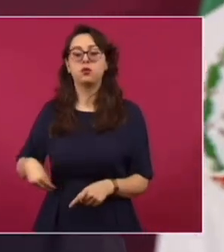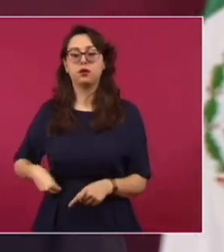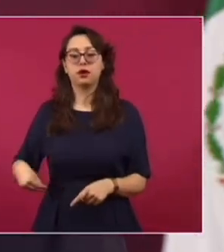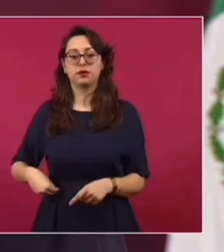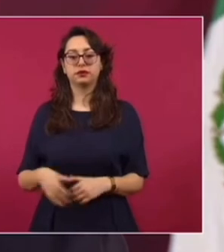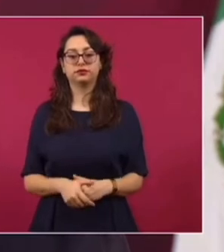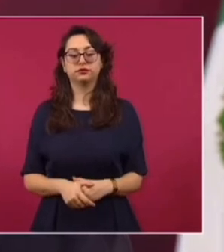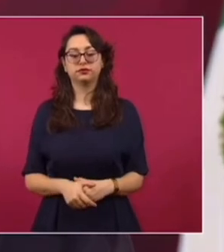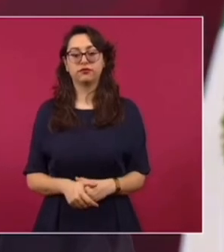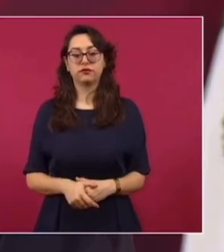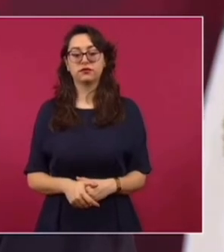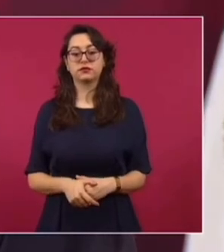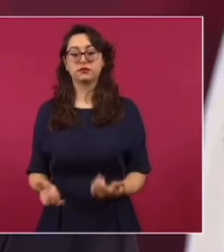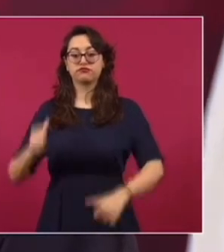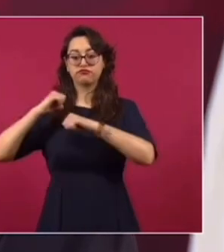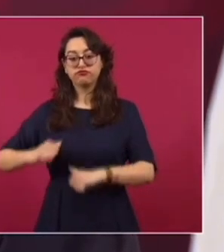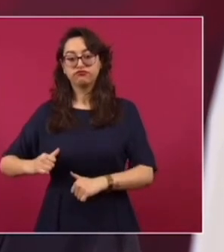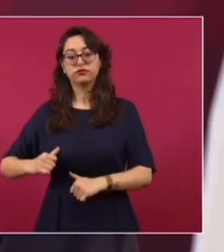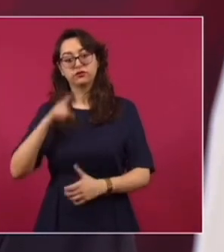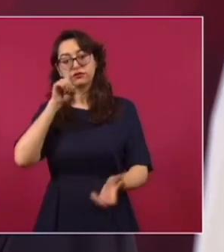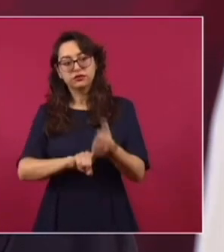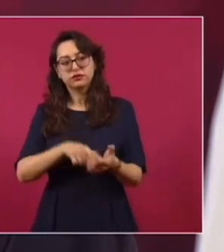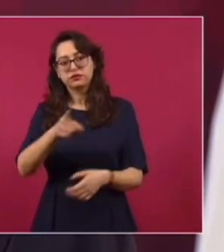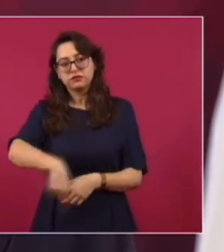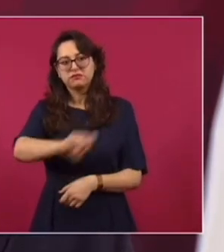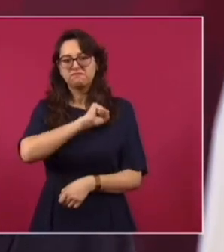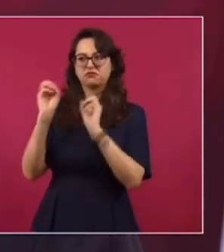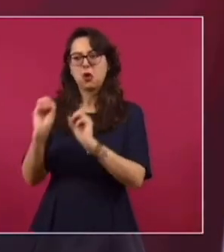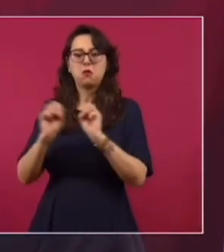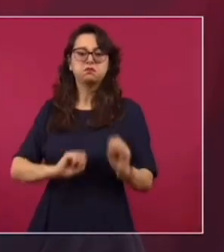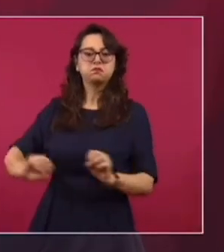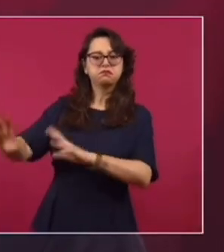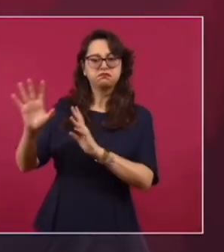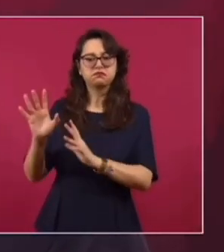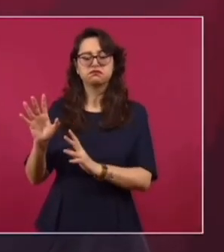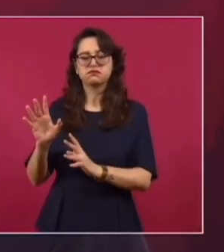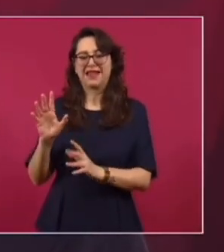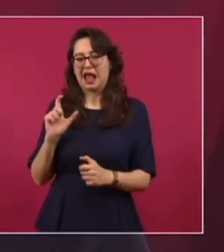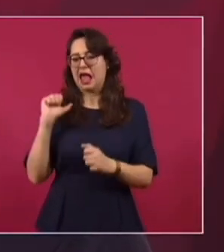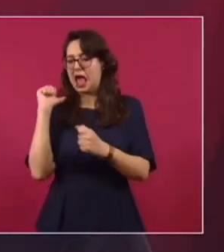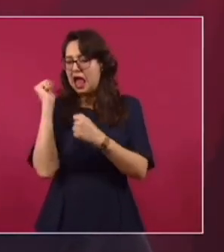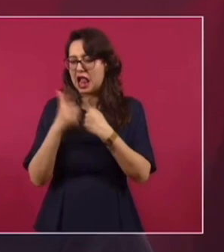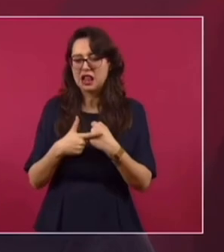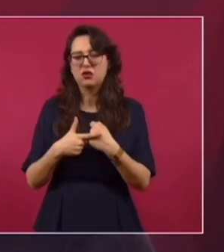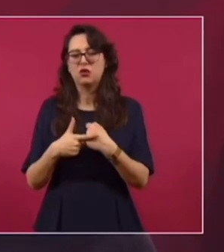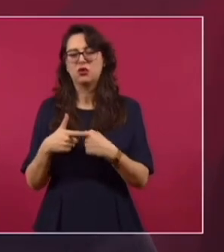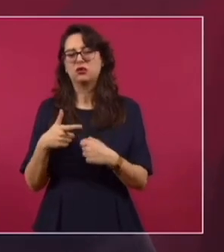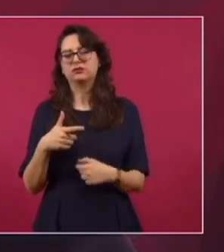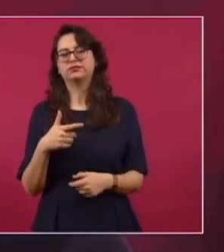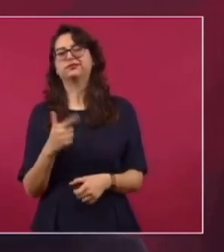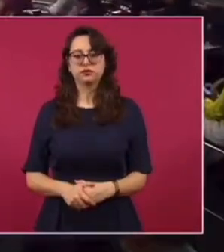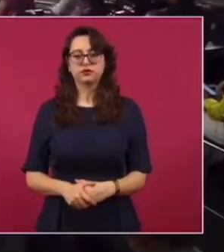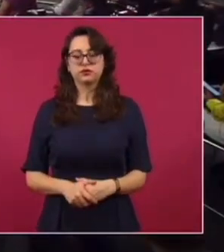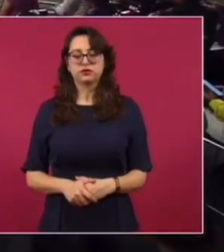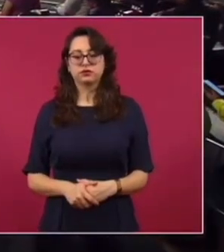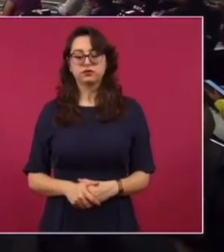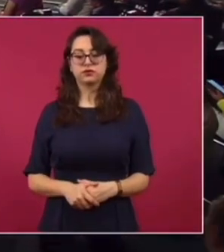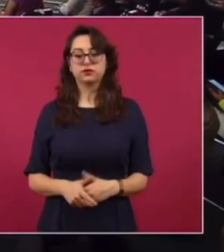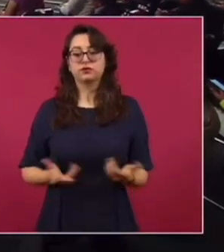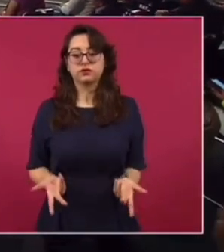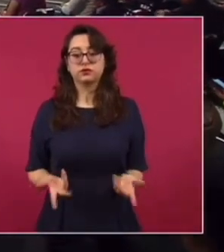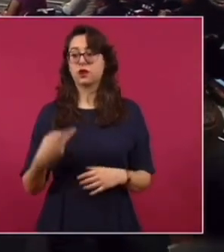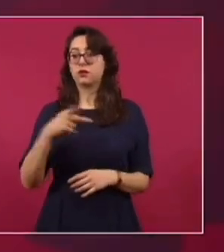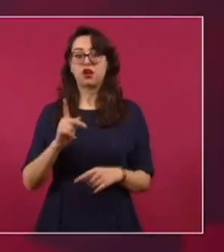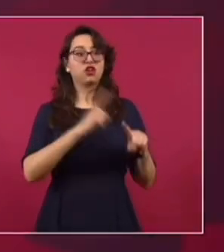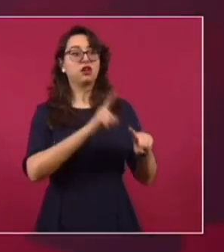alguna actitud de dolo, de ineficiencia, algo que se haya hecho de manera indebida. Pero eso lo